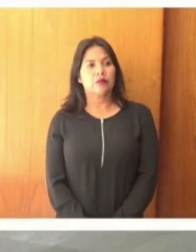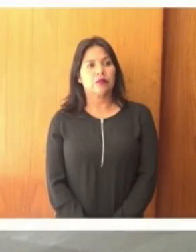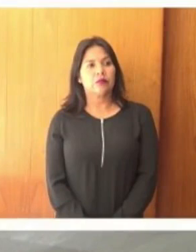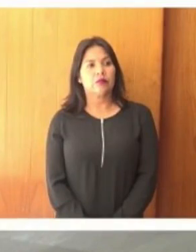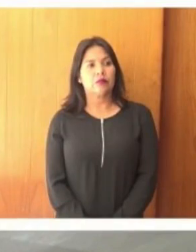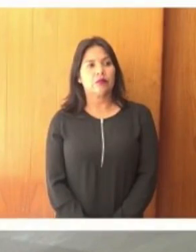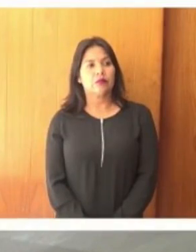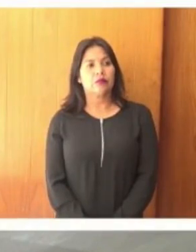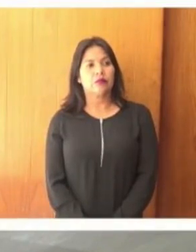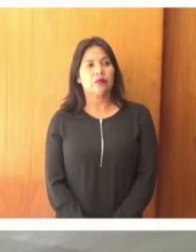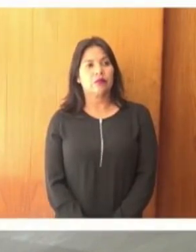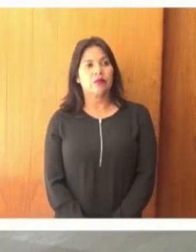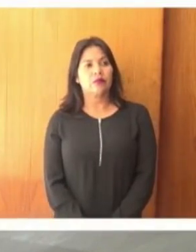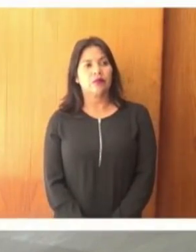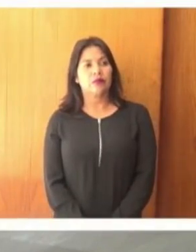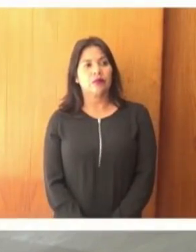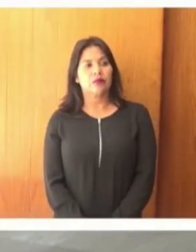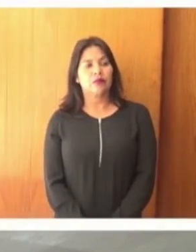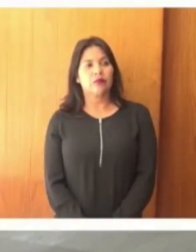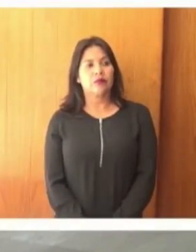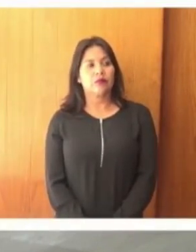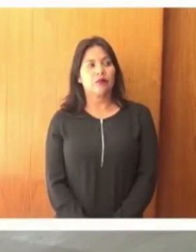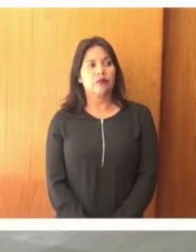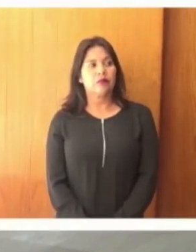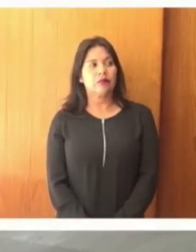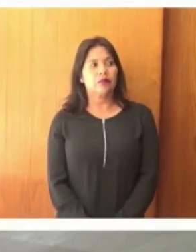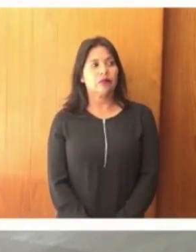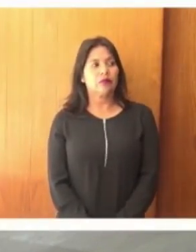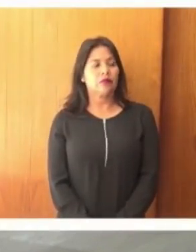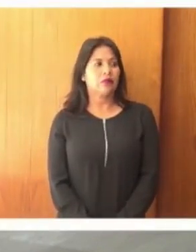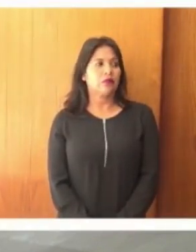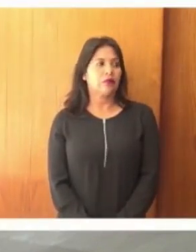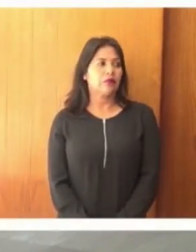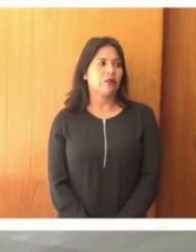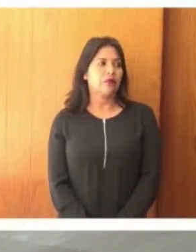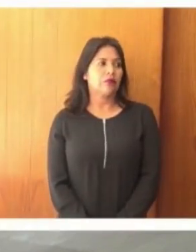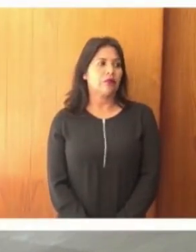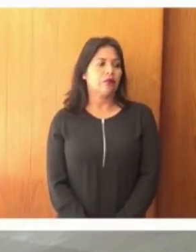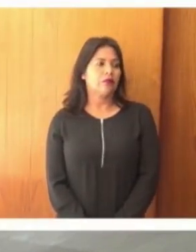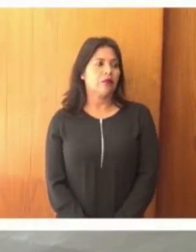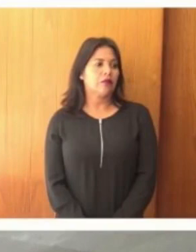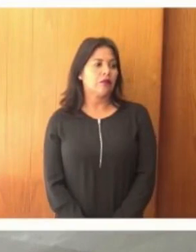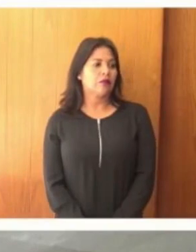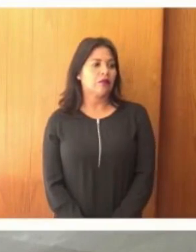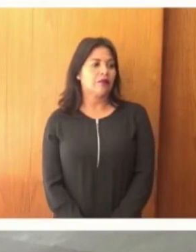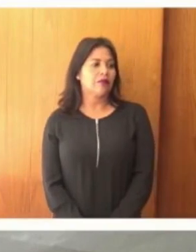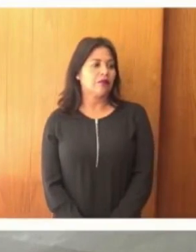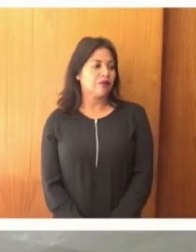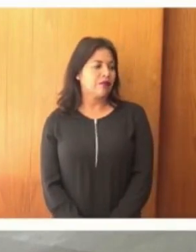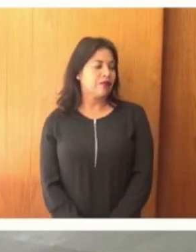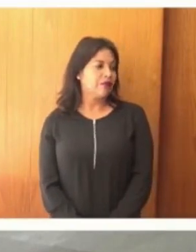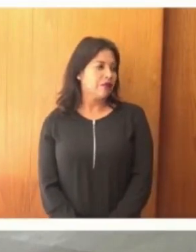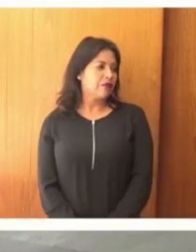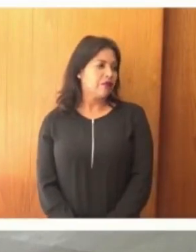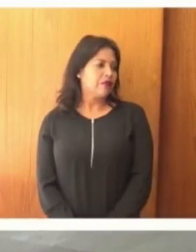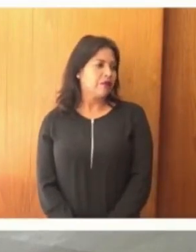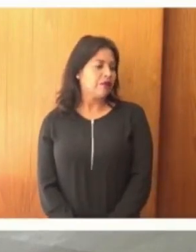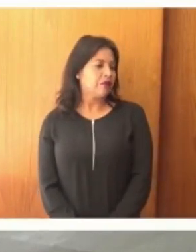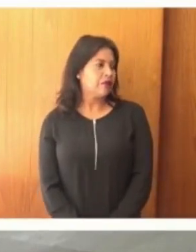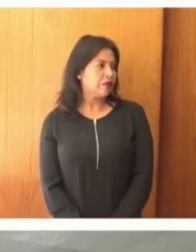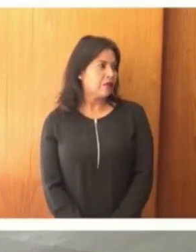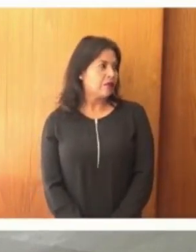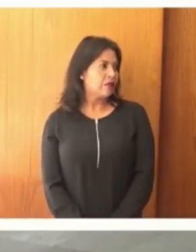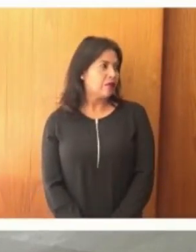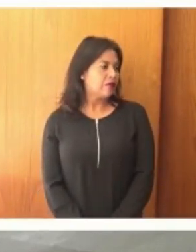abiertos al escrutinio público, capaces de fomentar una participación creciente de la sociedad en el diseño y evaluación de las